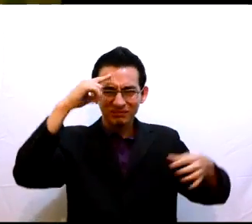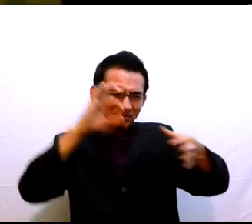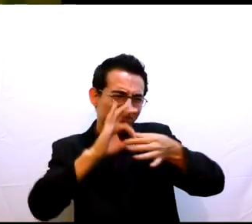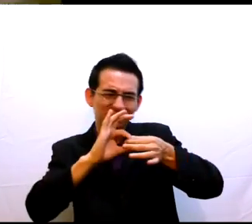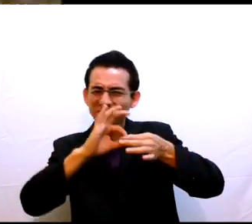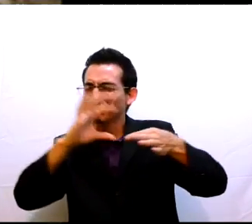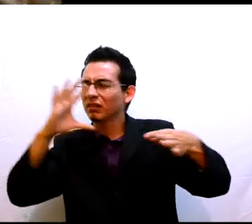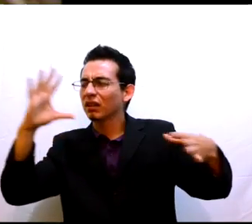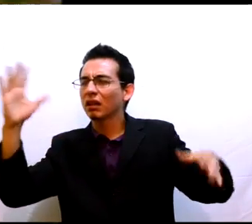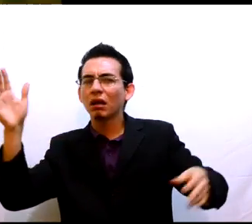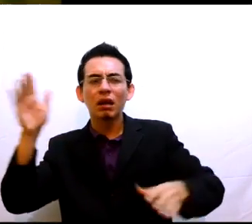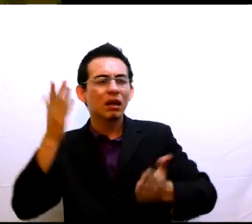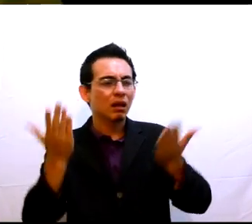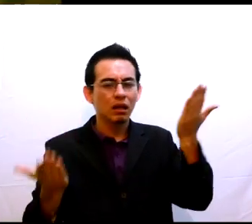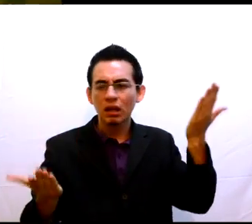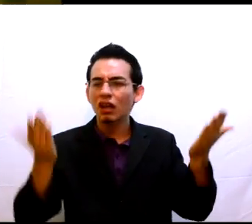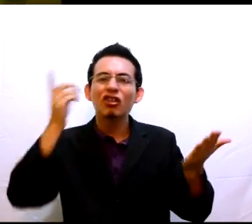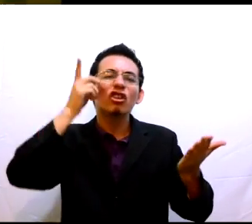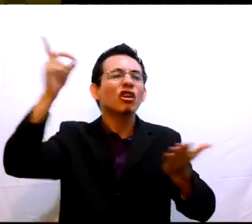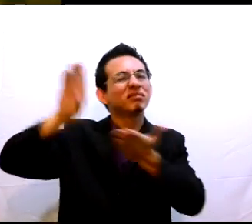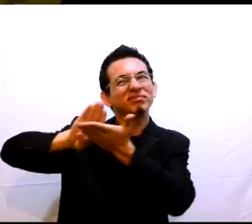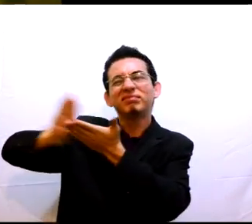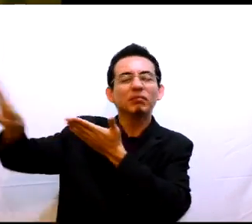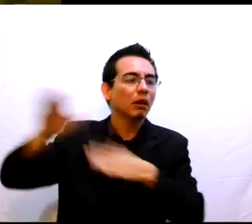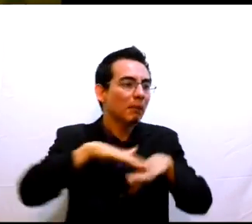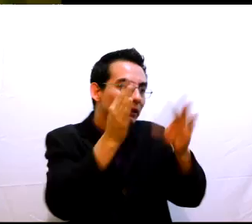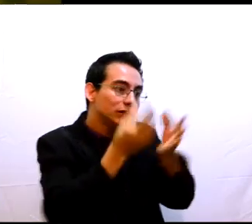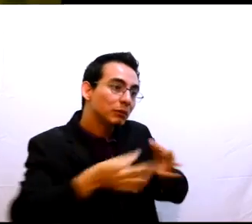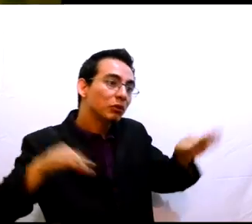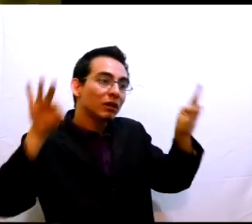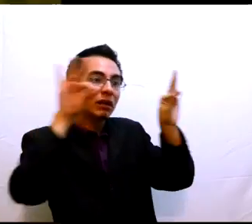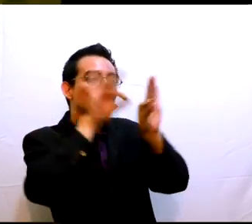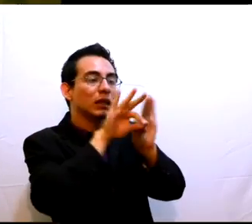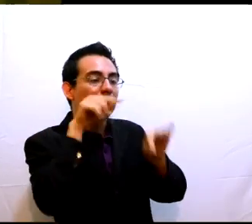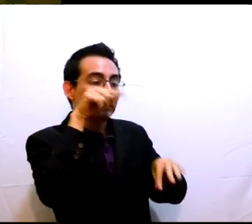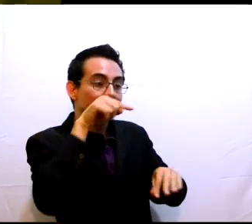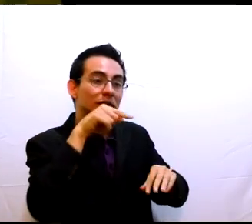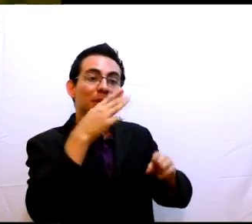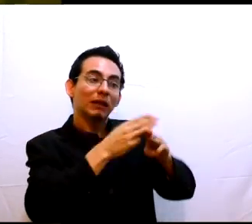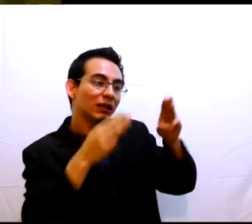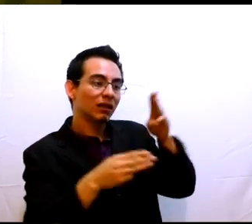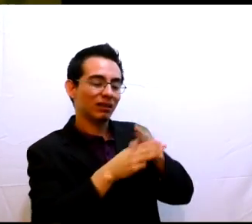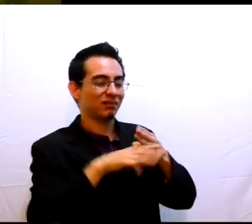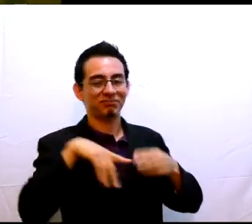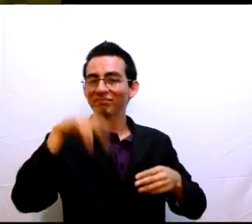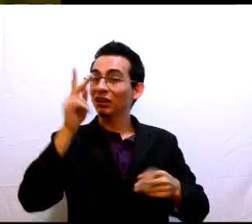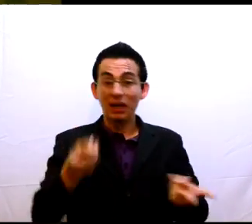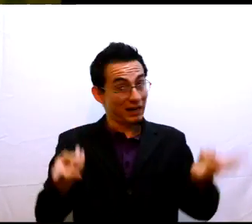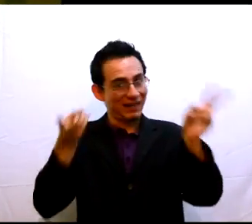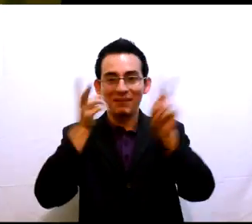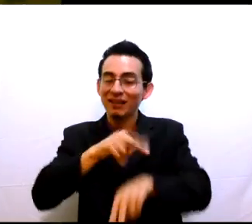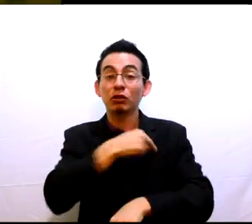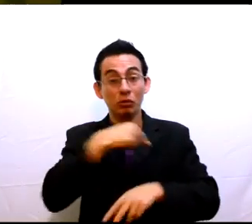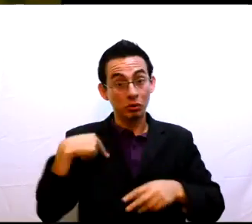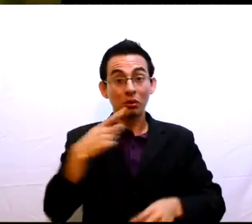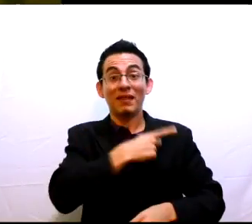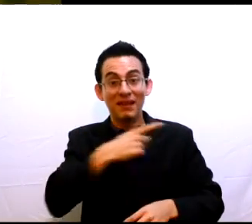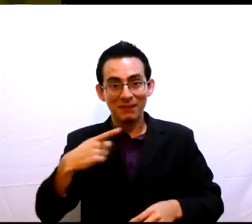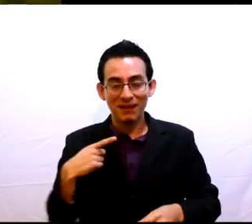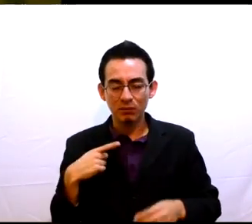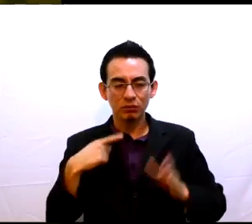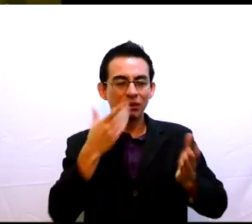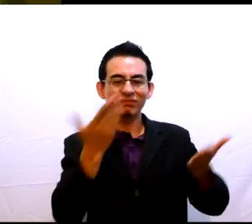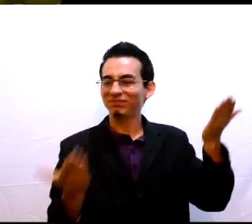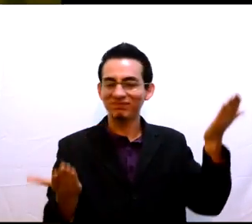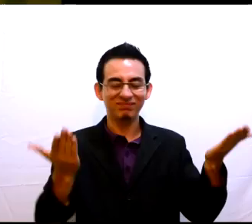sirviendo a lo material pero si los usamos apropiadamente servirán para ganar